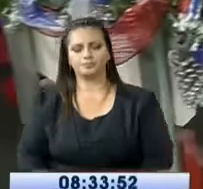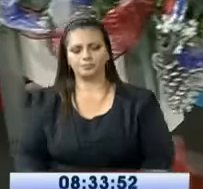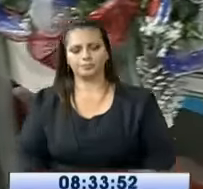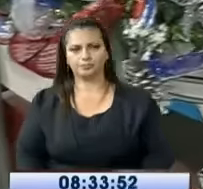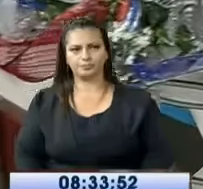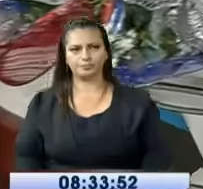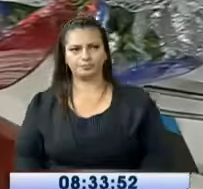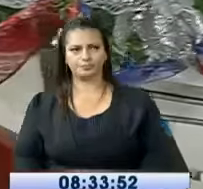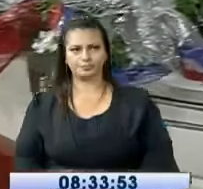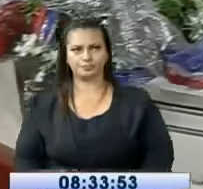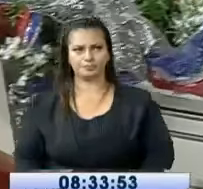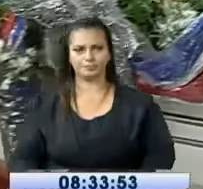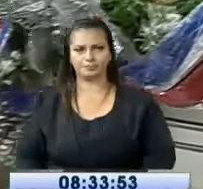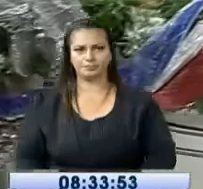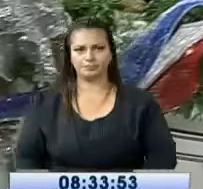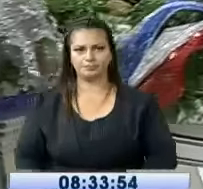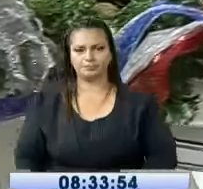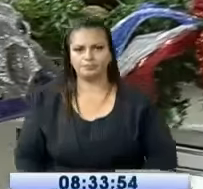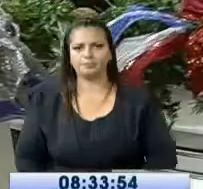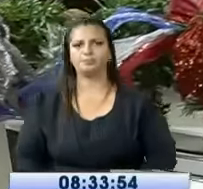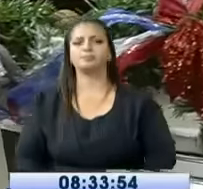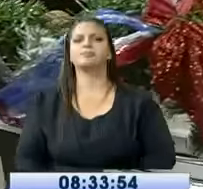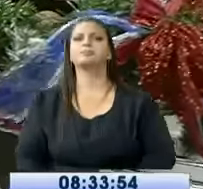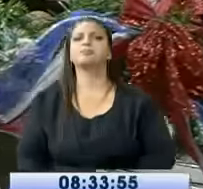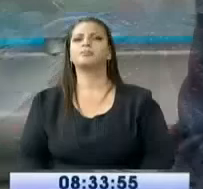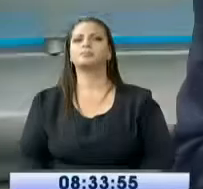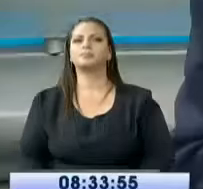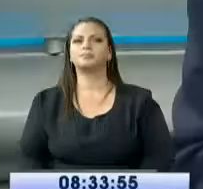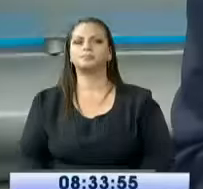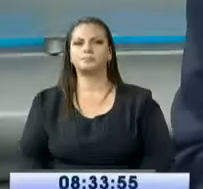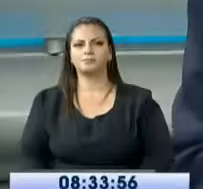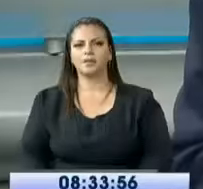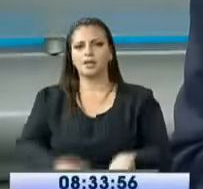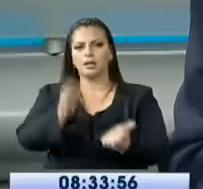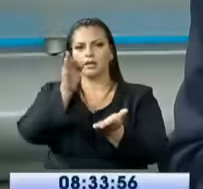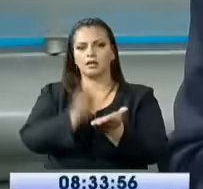Un incendio sorprendió a los habitantes en un sector del cantón Daule,